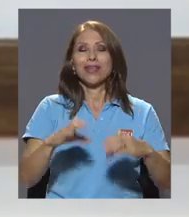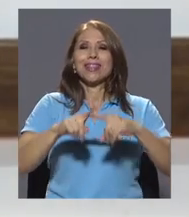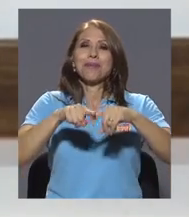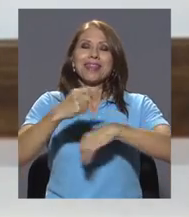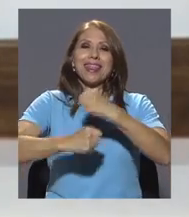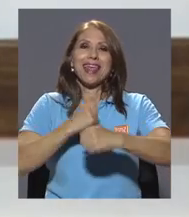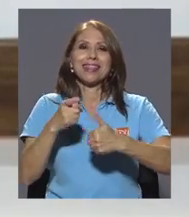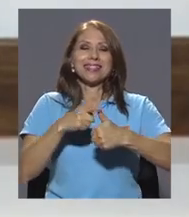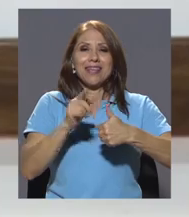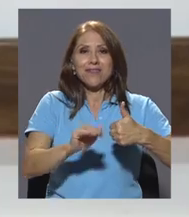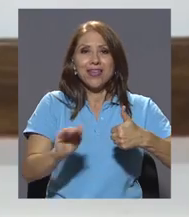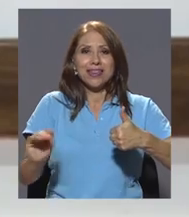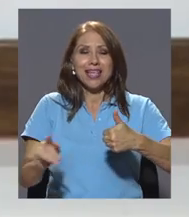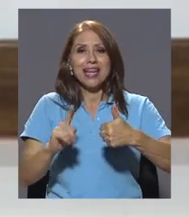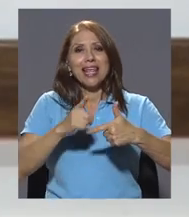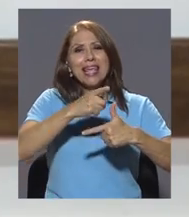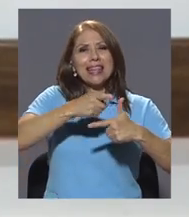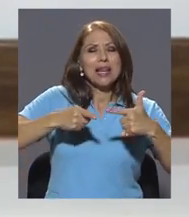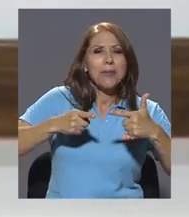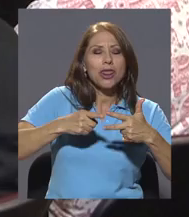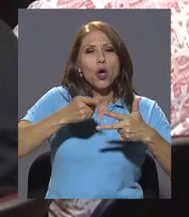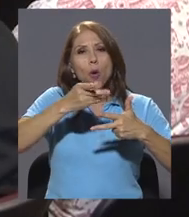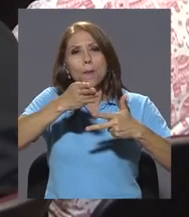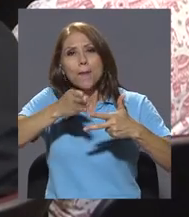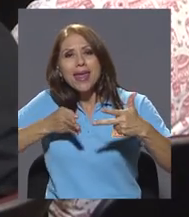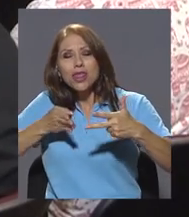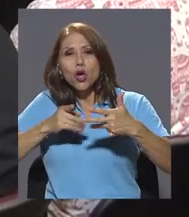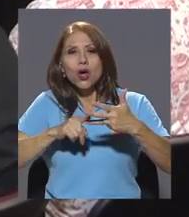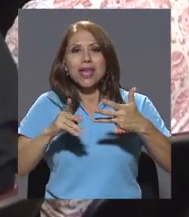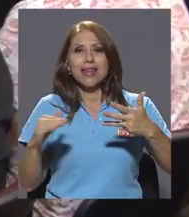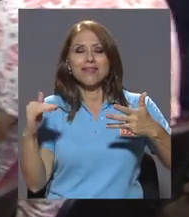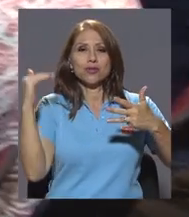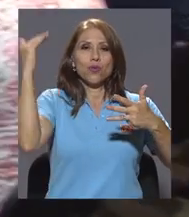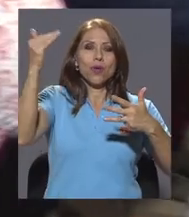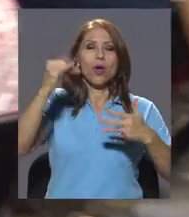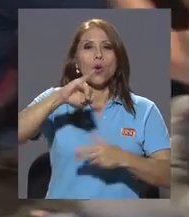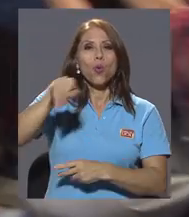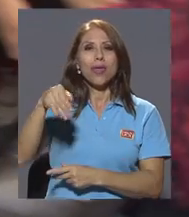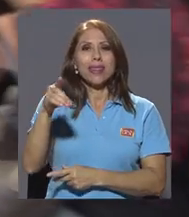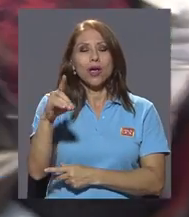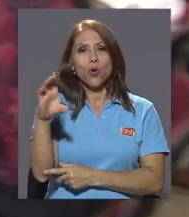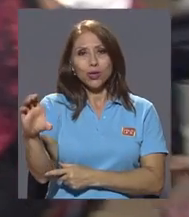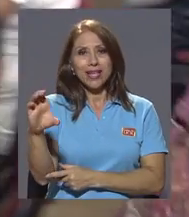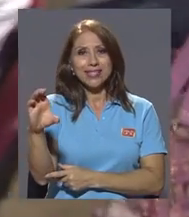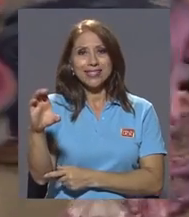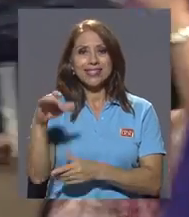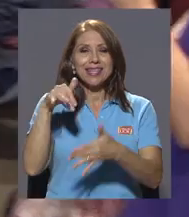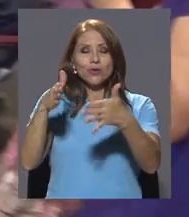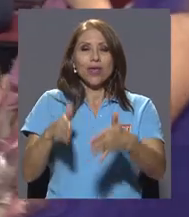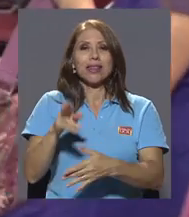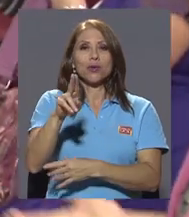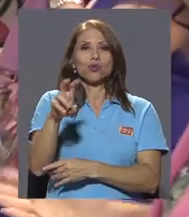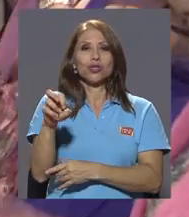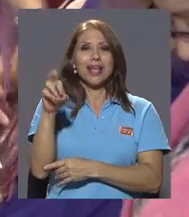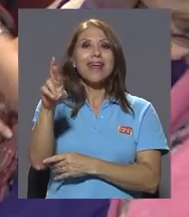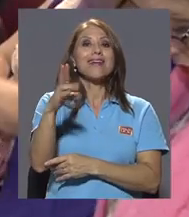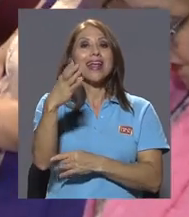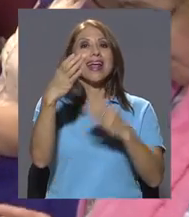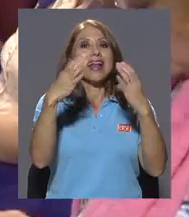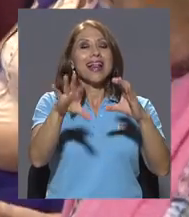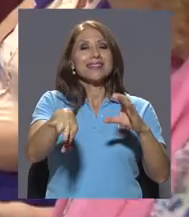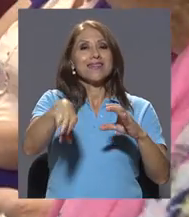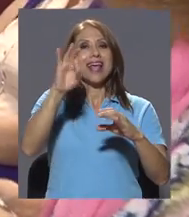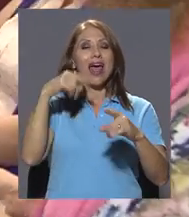intermedio, medio y nivel superior. Juan Diego Cortés, estudiante de la UCR, fue uno de los clasificados a la final. Fueron bastantes